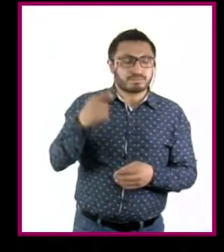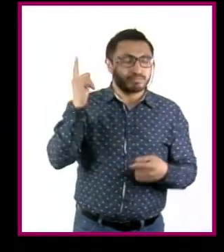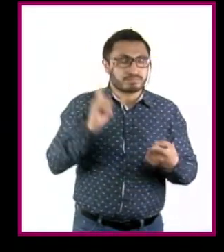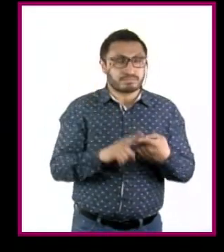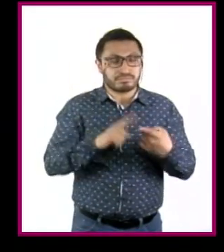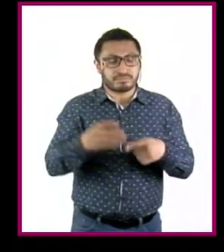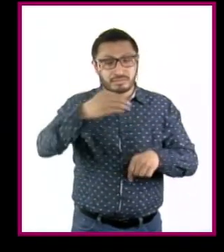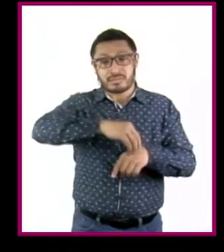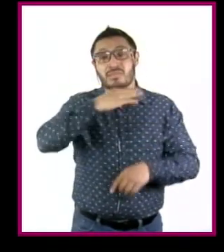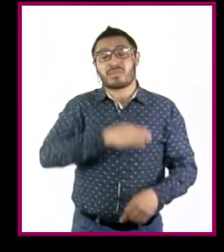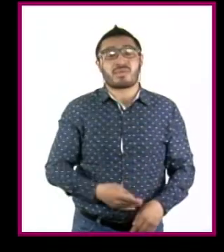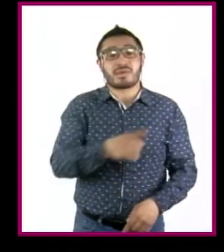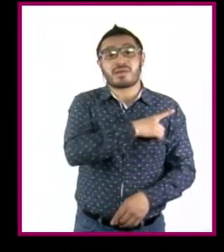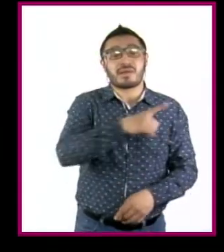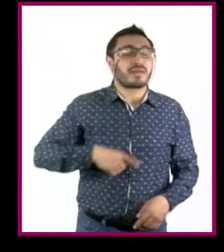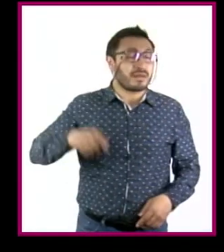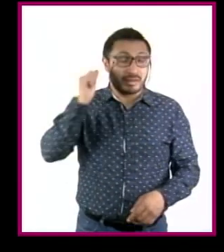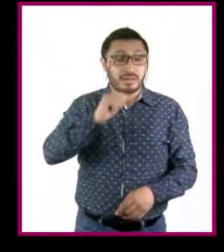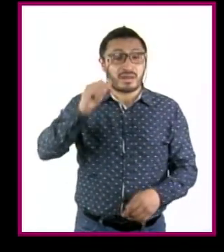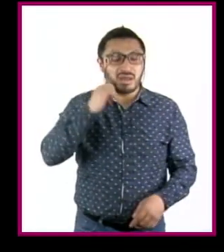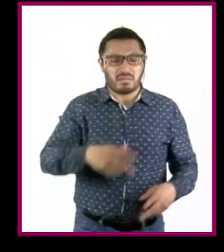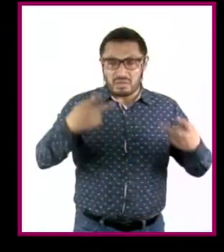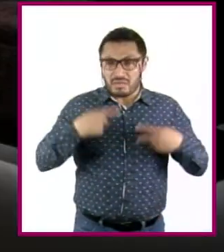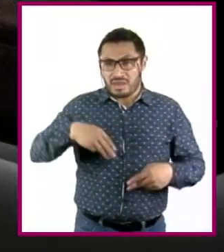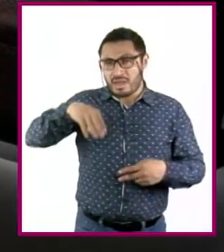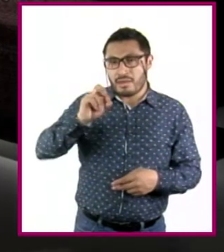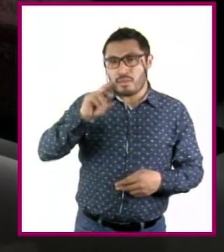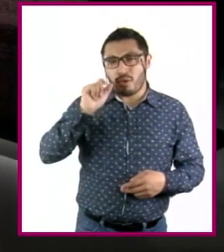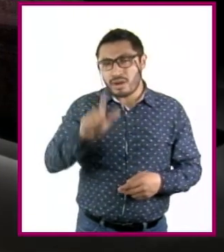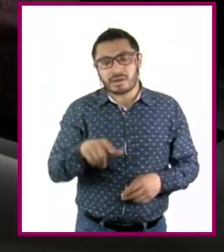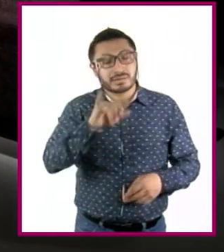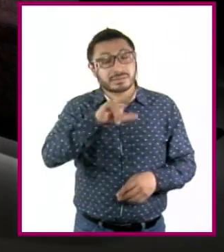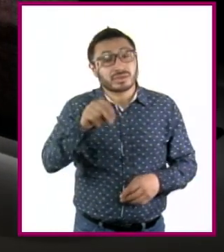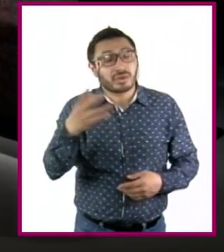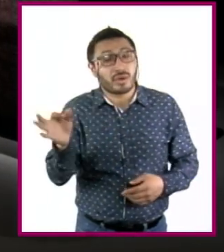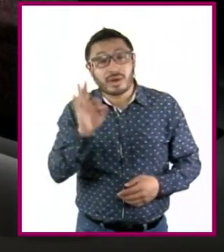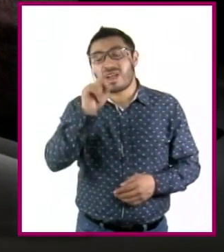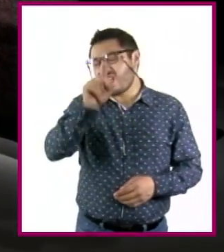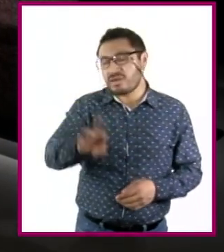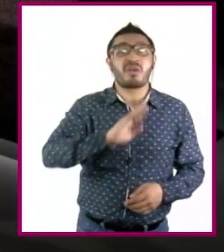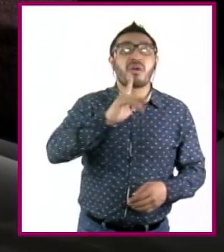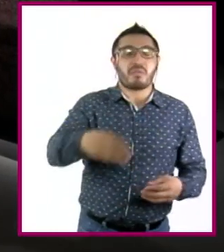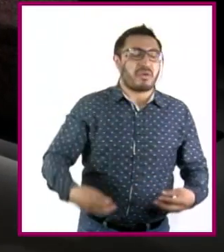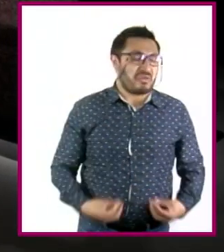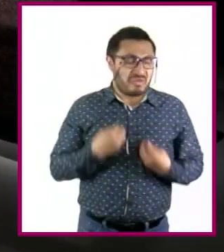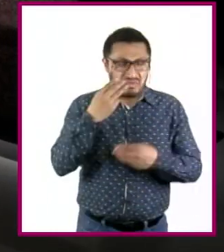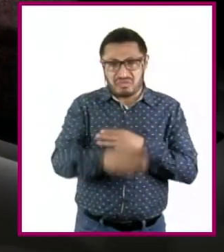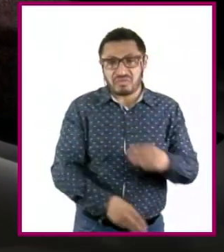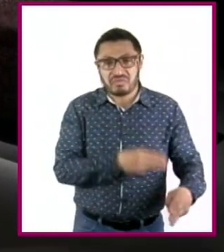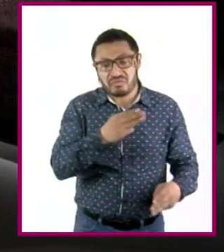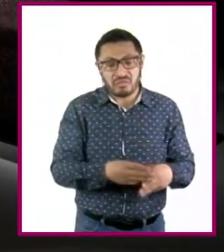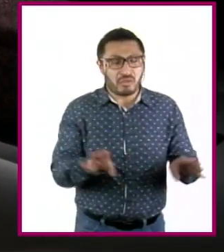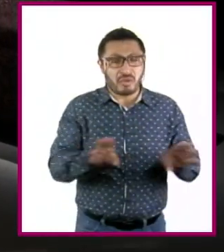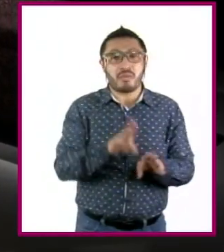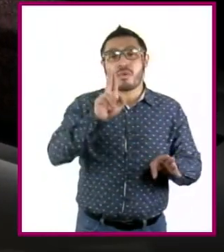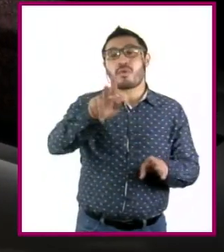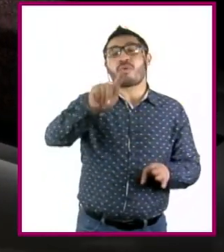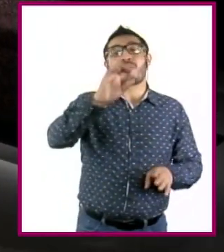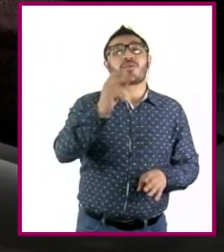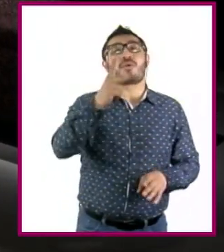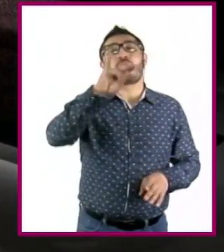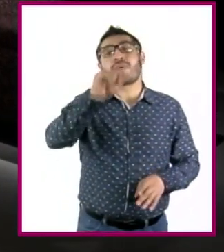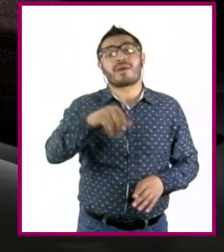imparta justicia debe ser siempre un agente moral? ¿O preferirías vivir en un mundo como la utopía que